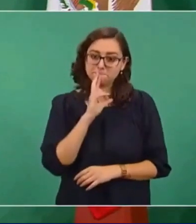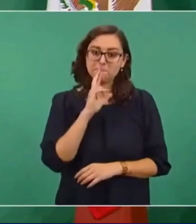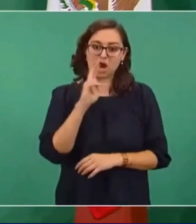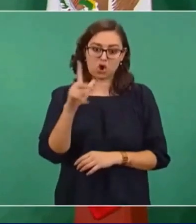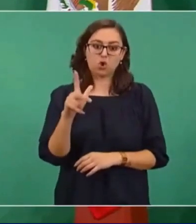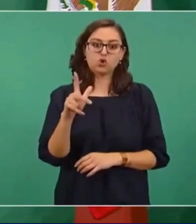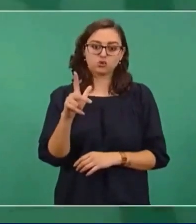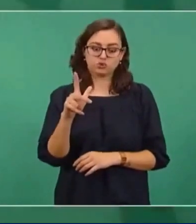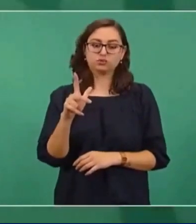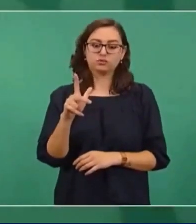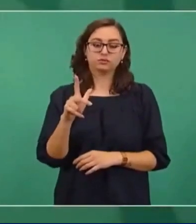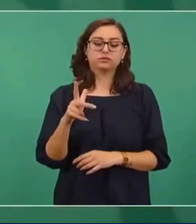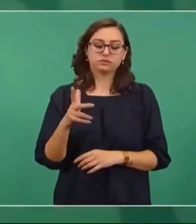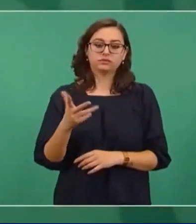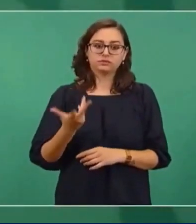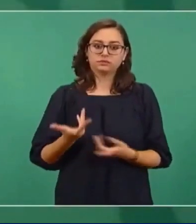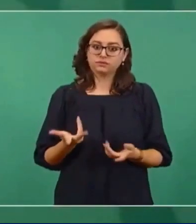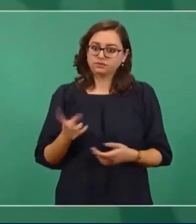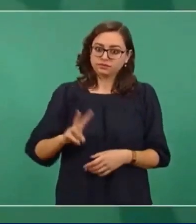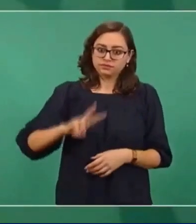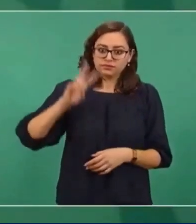que haya